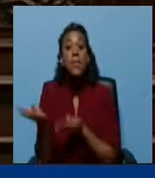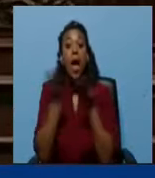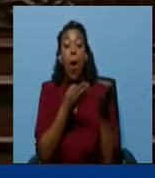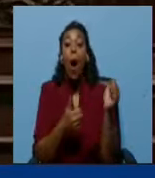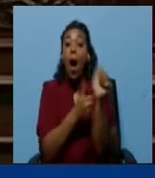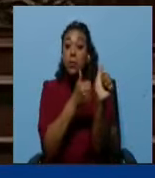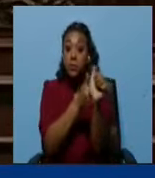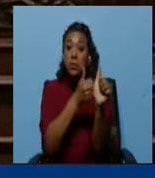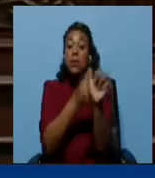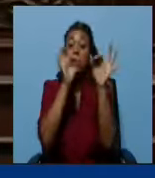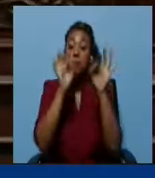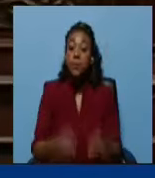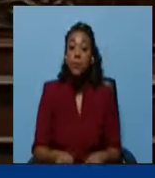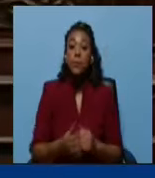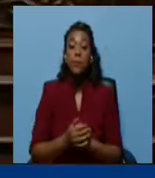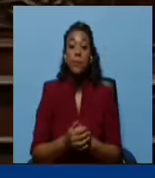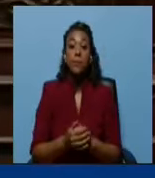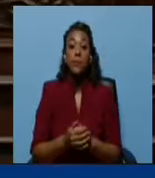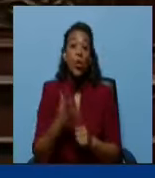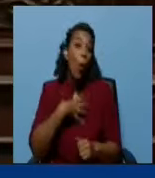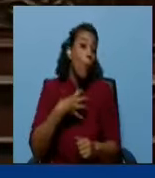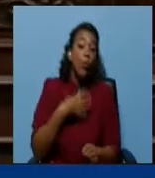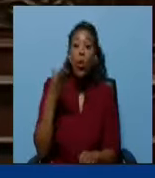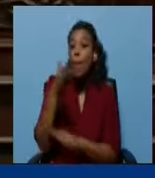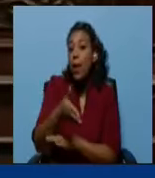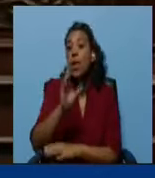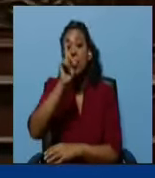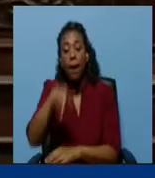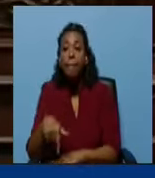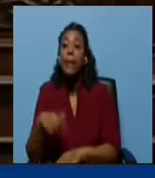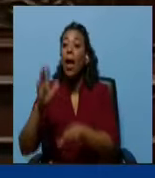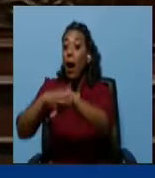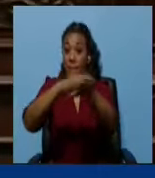asistentes, y de los que no pudieron venir también.